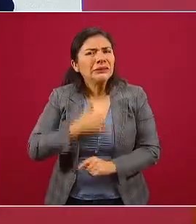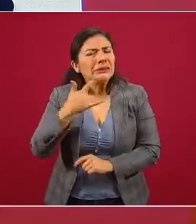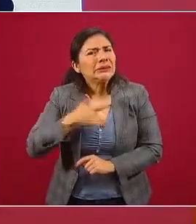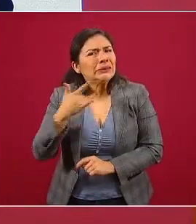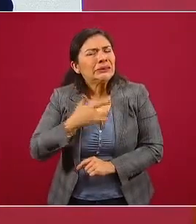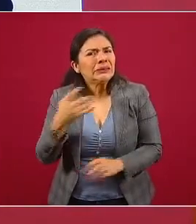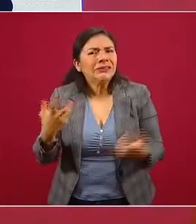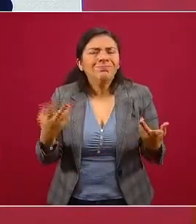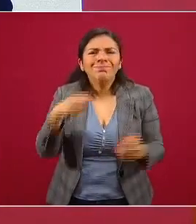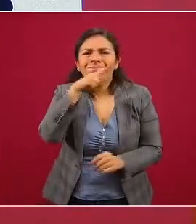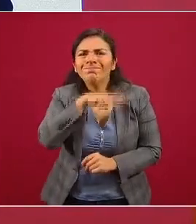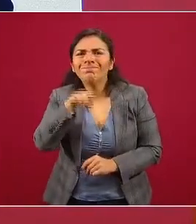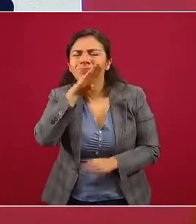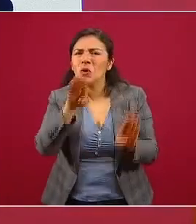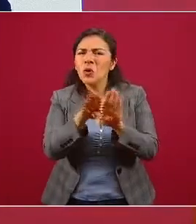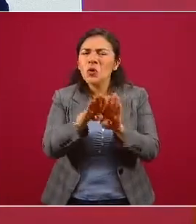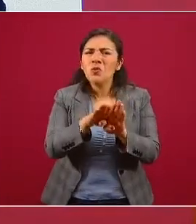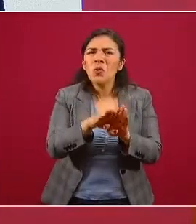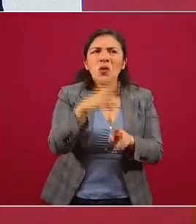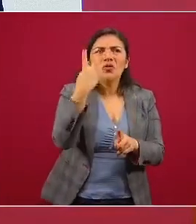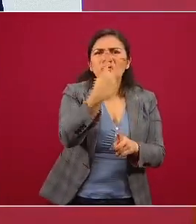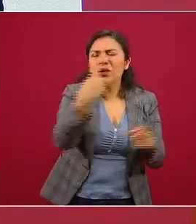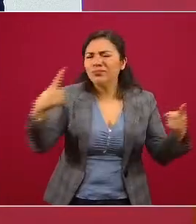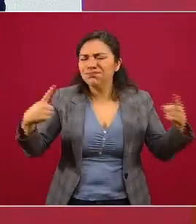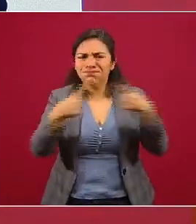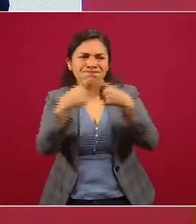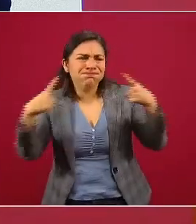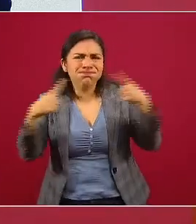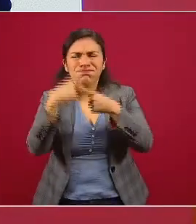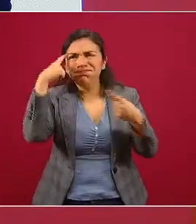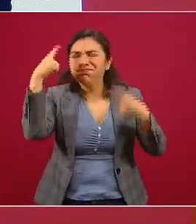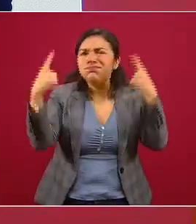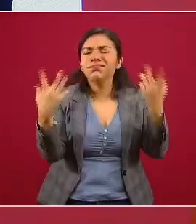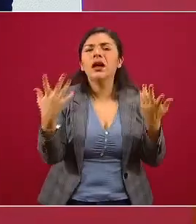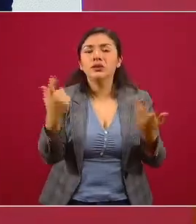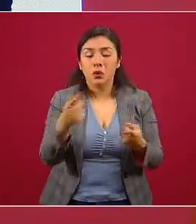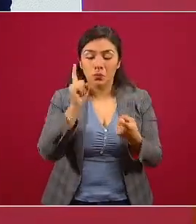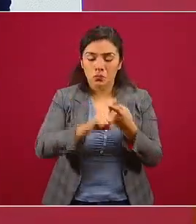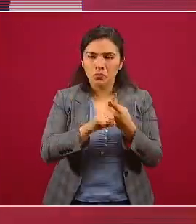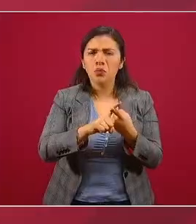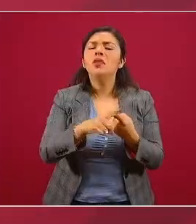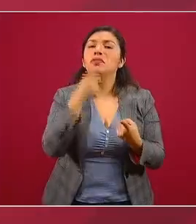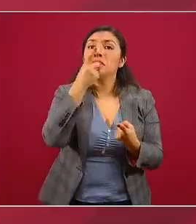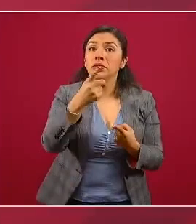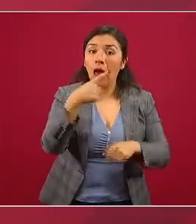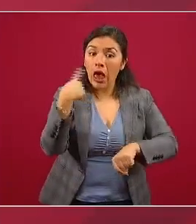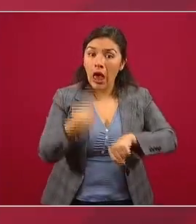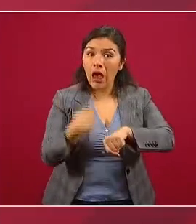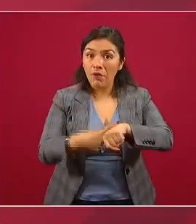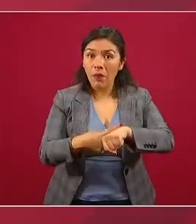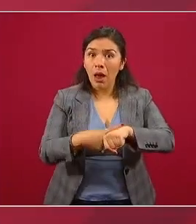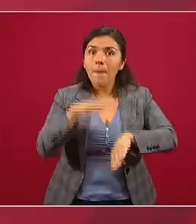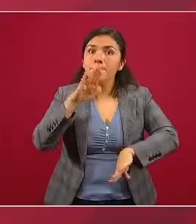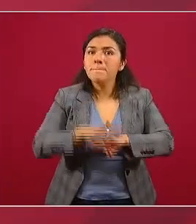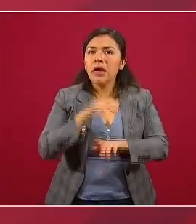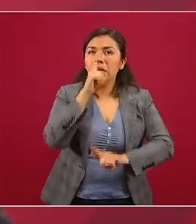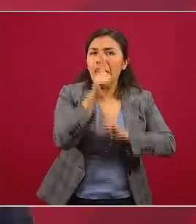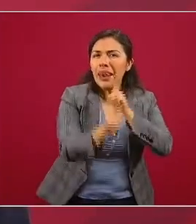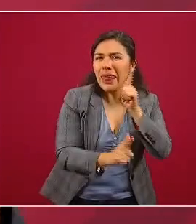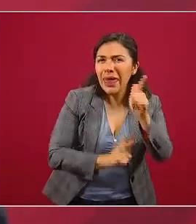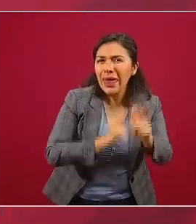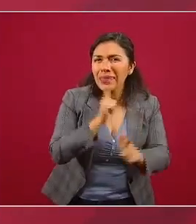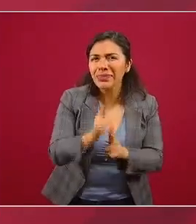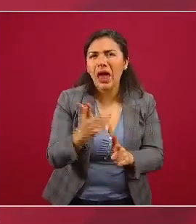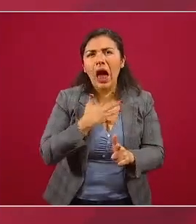inquietado de dos ideas que parecieran encontradas. Una, ¿por qué decimos que la epidemia se ha hecho más lenta, que